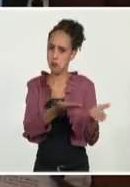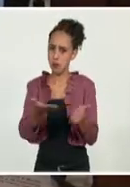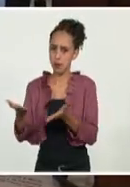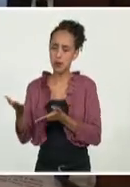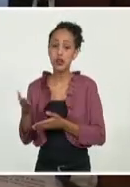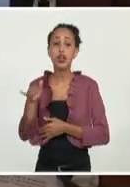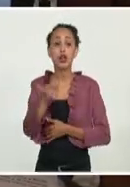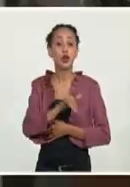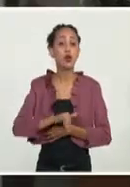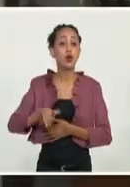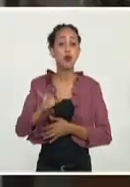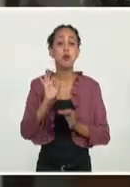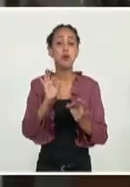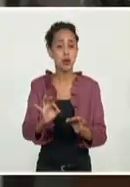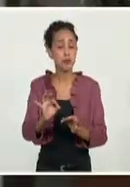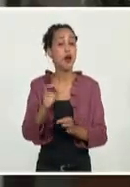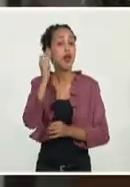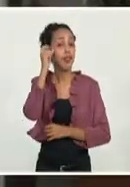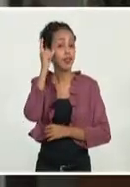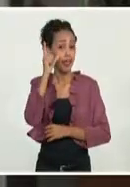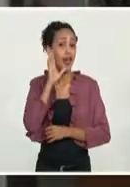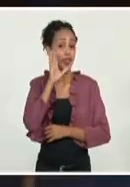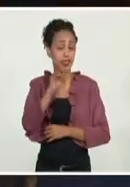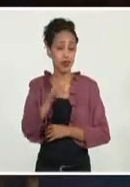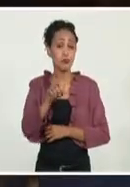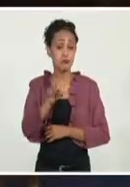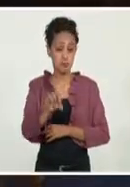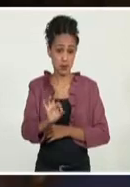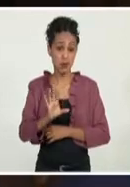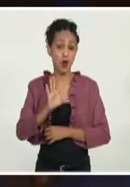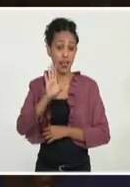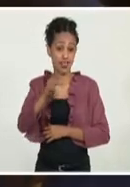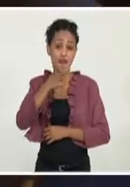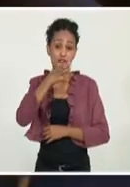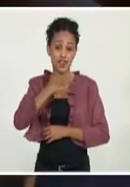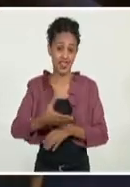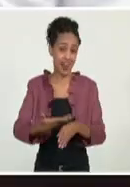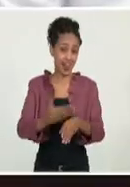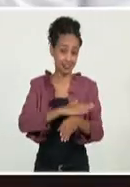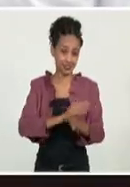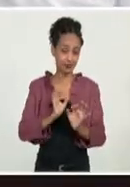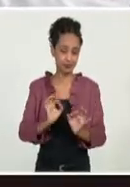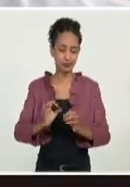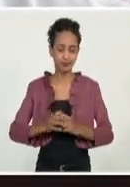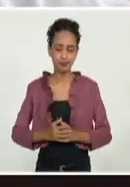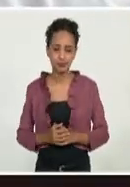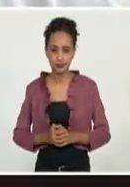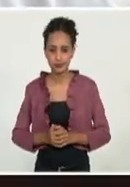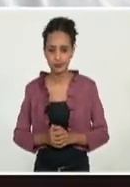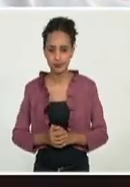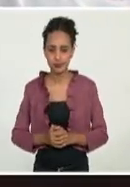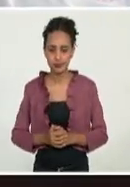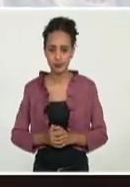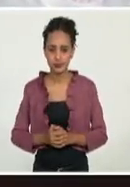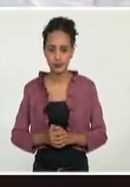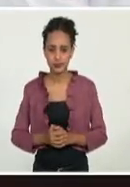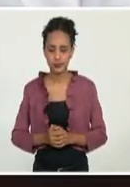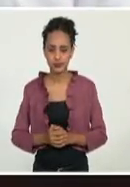los mismos principios de aquel mensaje inicial del comandante en jefe. Estimados camaradas de